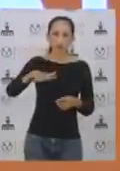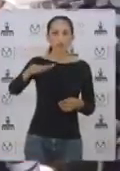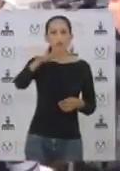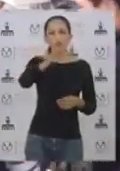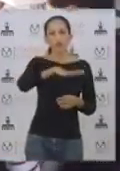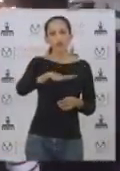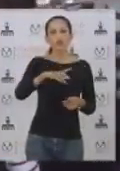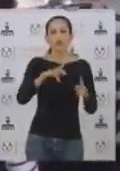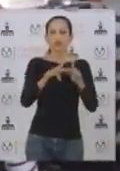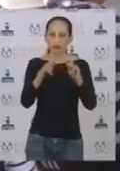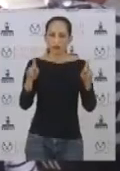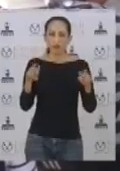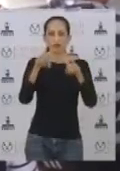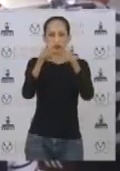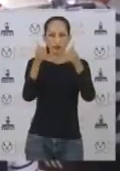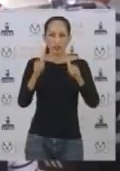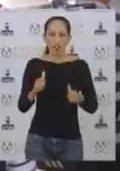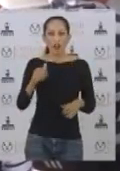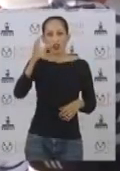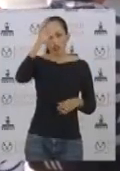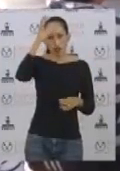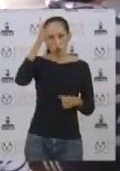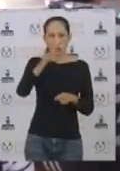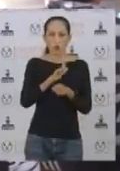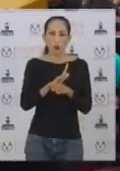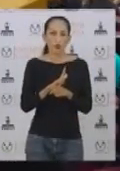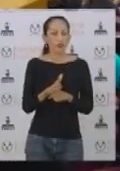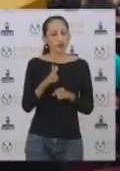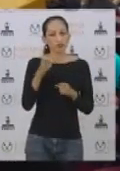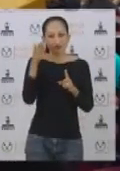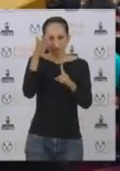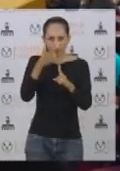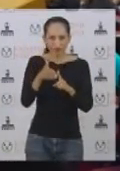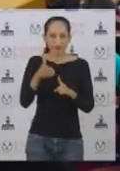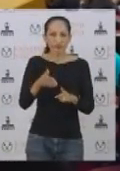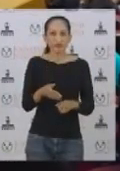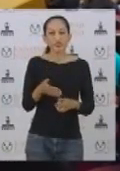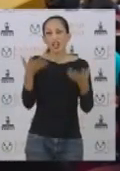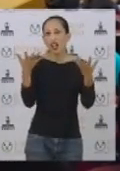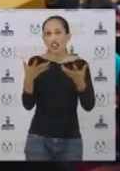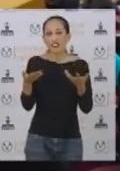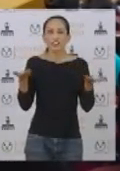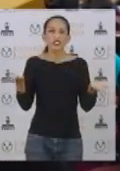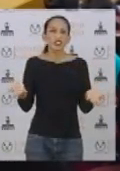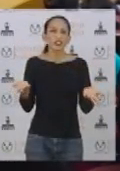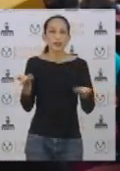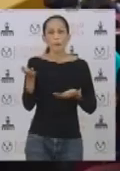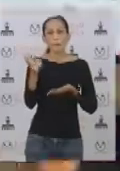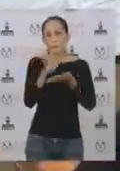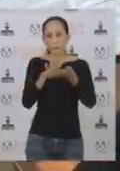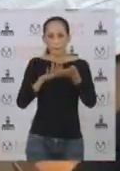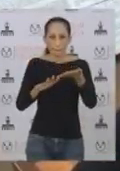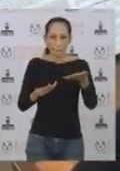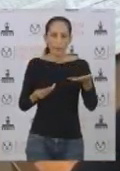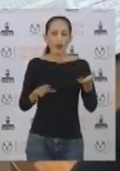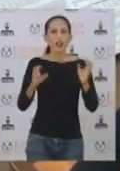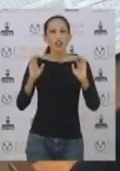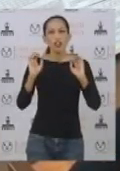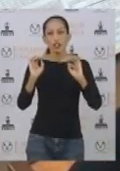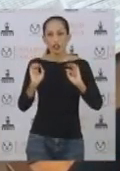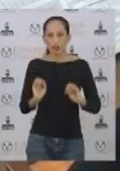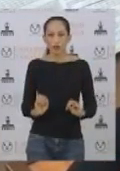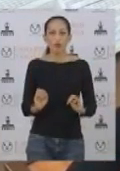universitario momentos donde la cultura fue el principal actor. Algunas de las actividades fueron la degustación literaria en el escenario